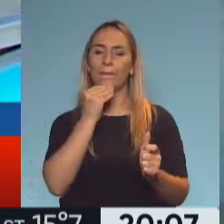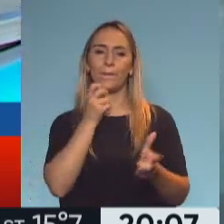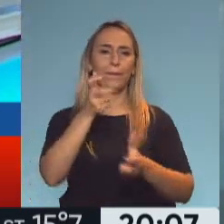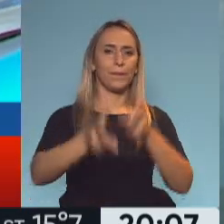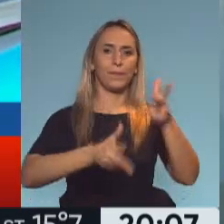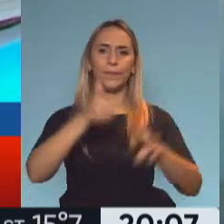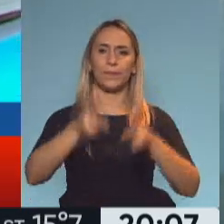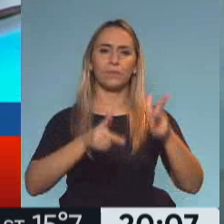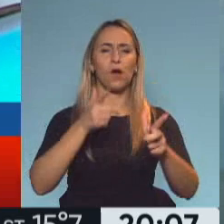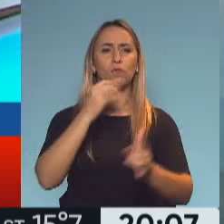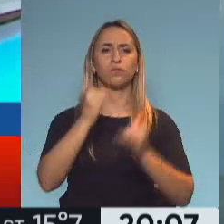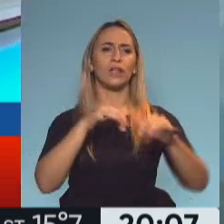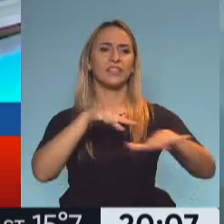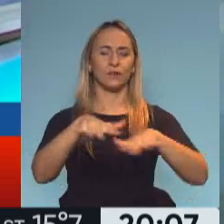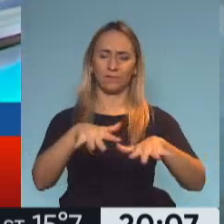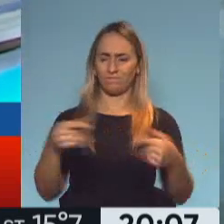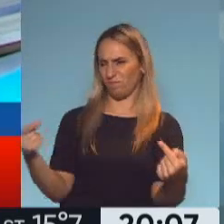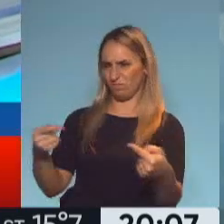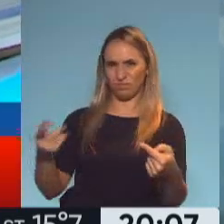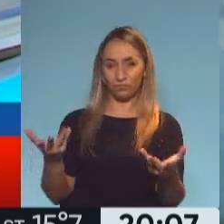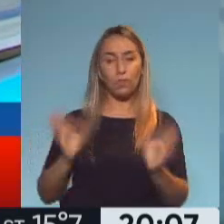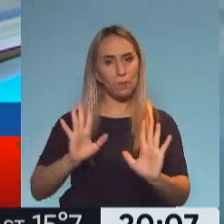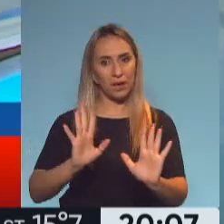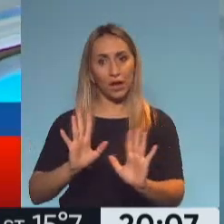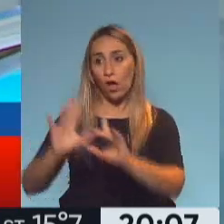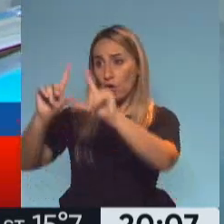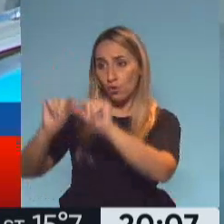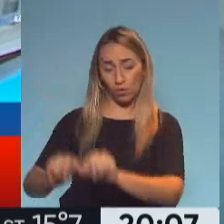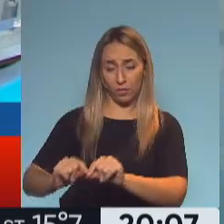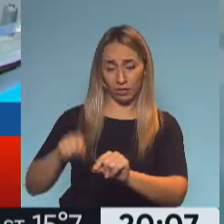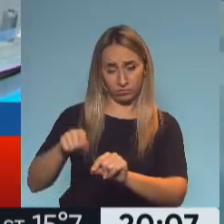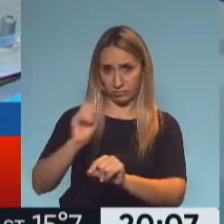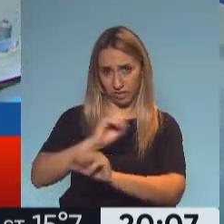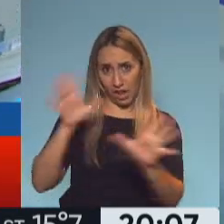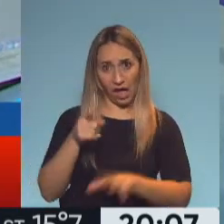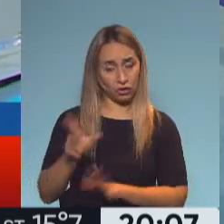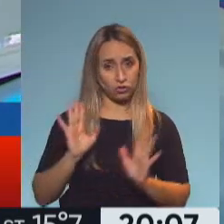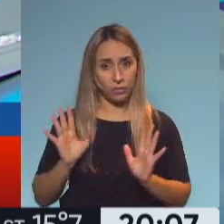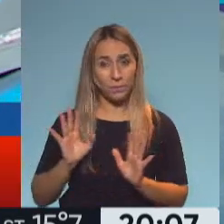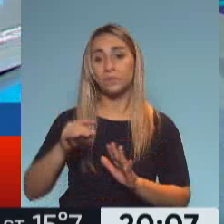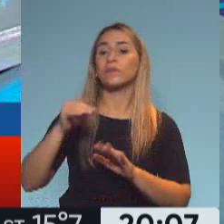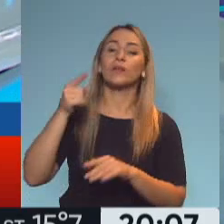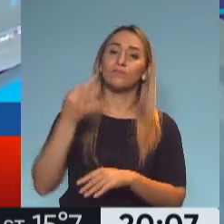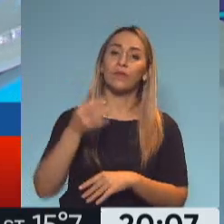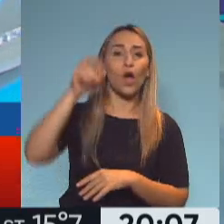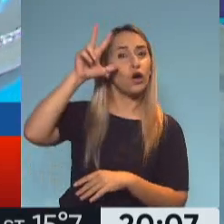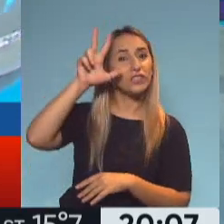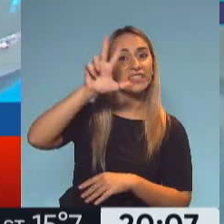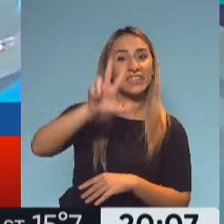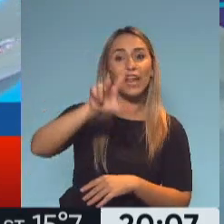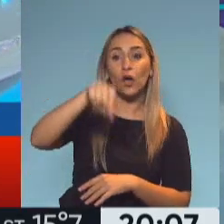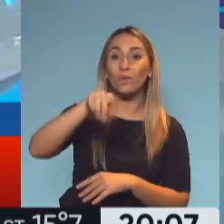veces no condice con la realidad, los números son objetivos. Y cayendo al